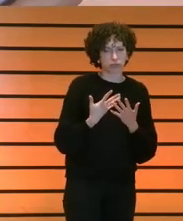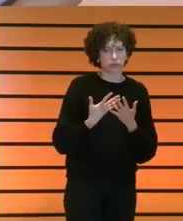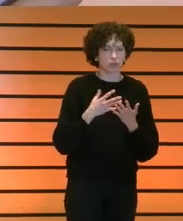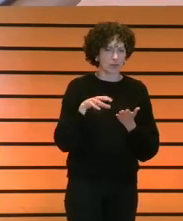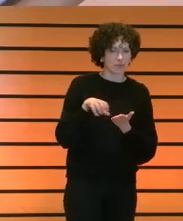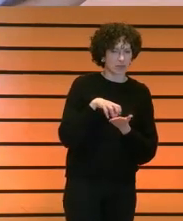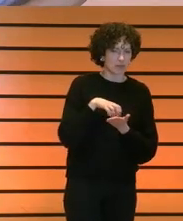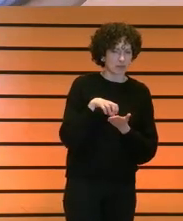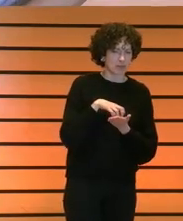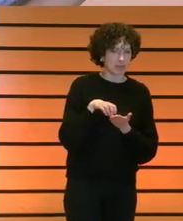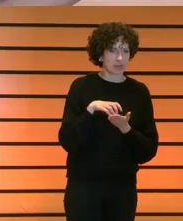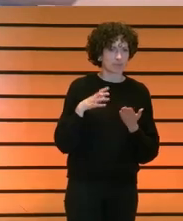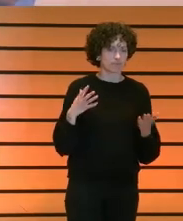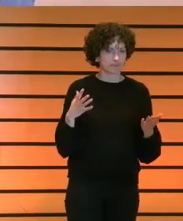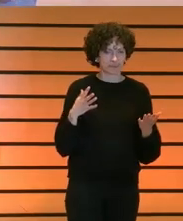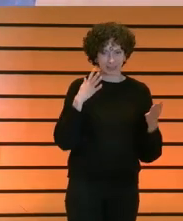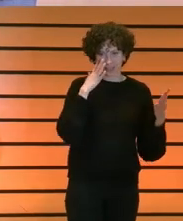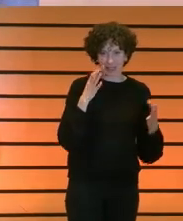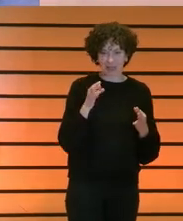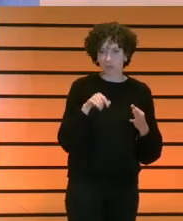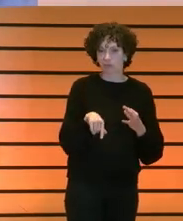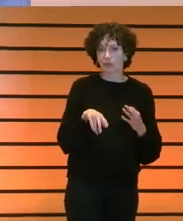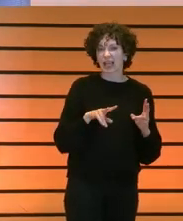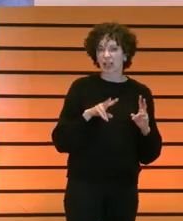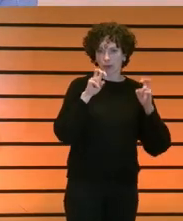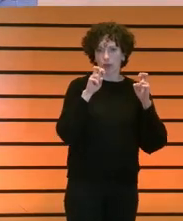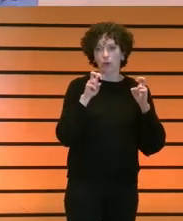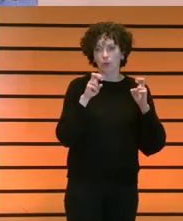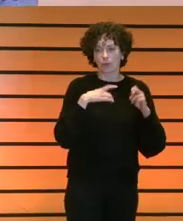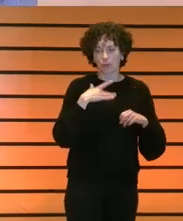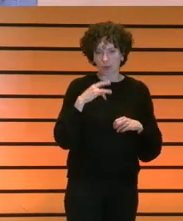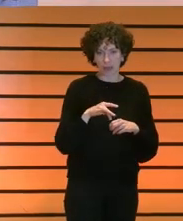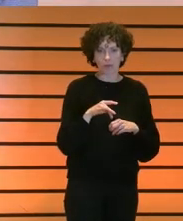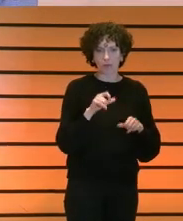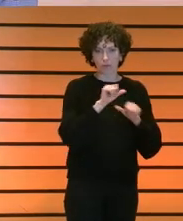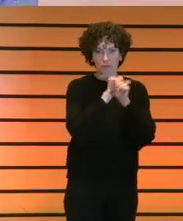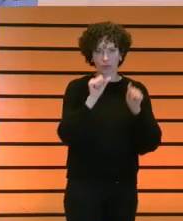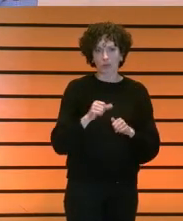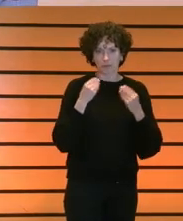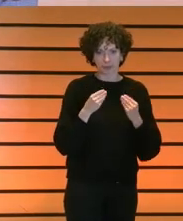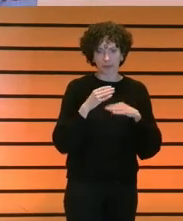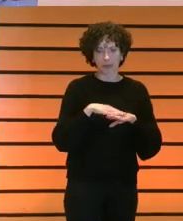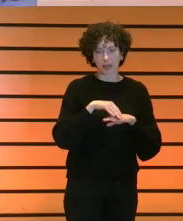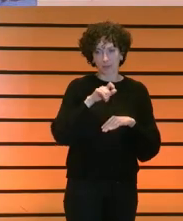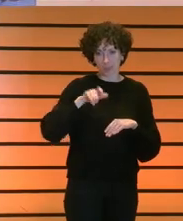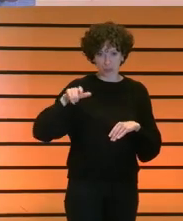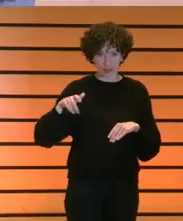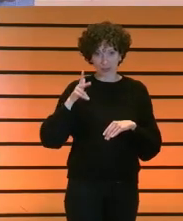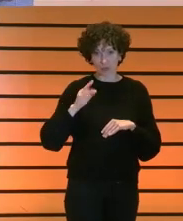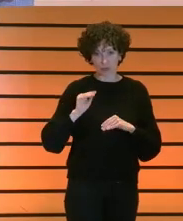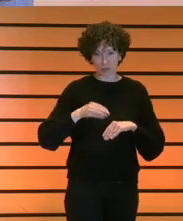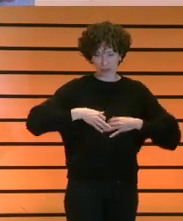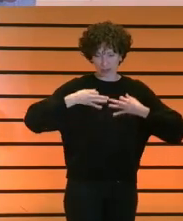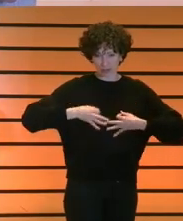años, realmente la innovación puede ser una fórmula para garantizar los derechos de las personas y, bueno,